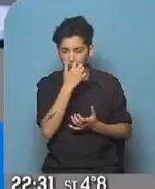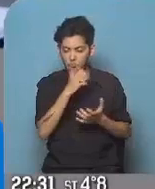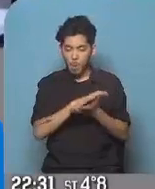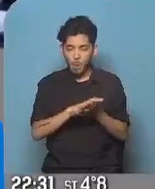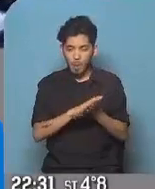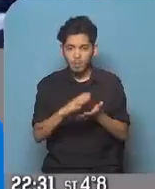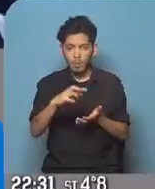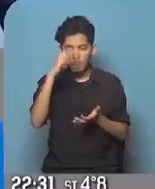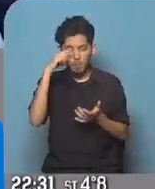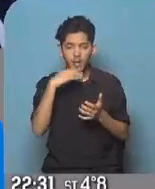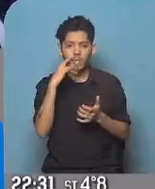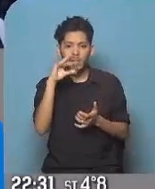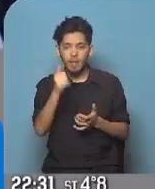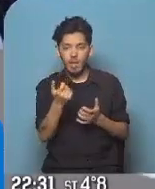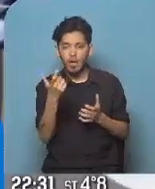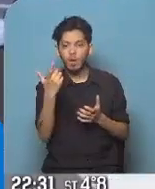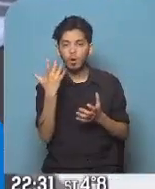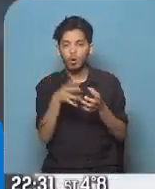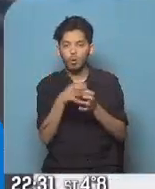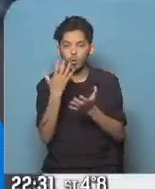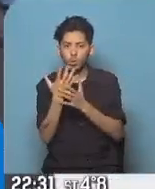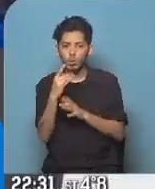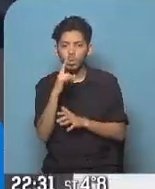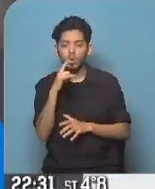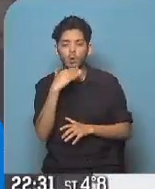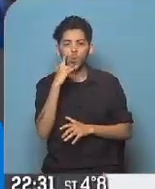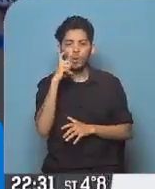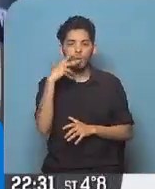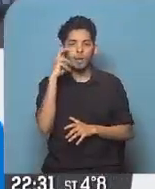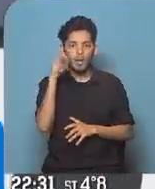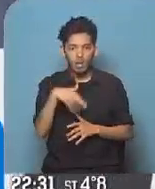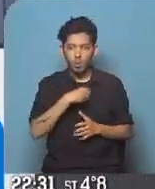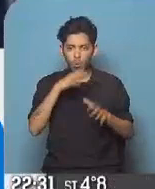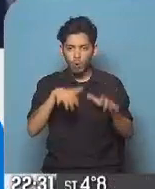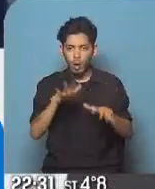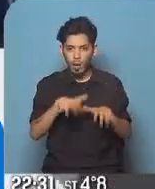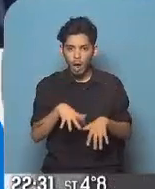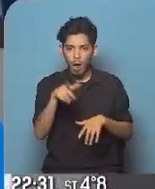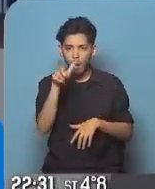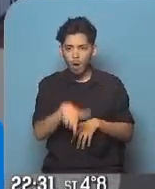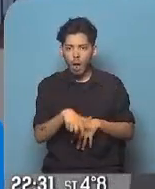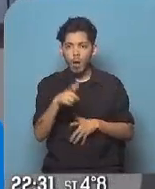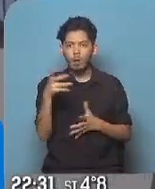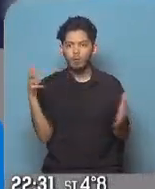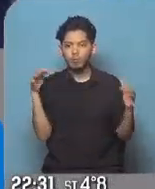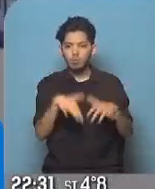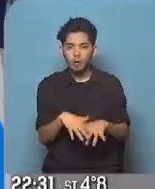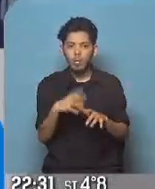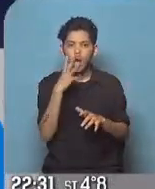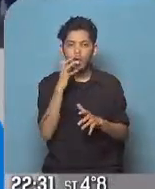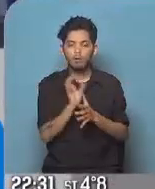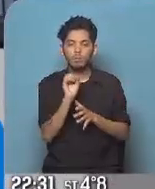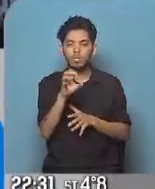el movimiento de ultraderecha, y estamos hablando de hooligans, estamos hablando de barras bravas, que en cierto modo se juntaron en algo que se llama